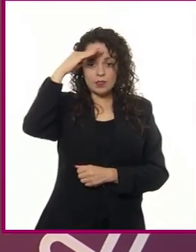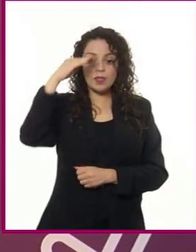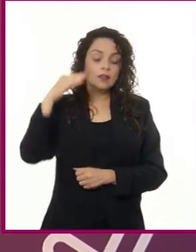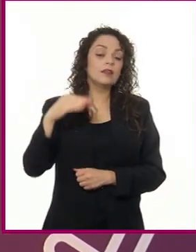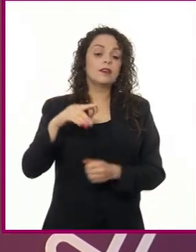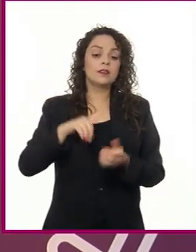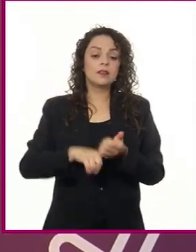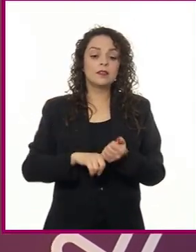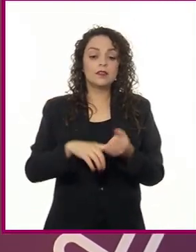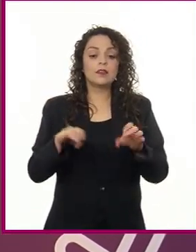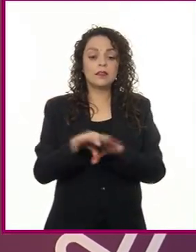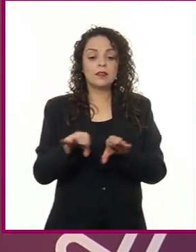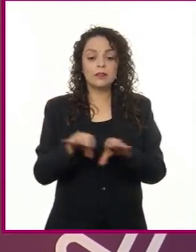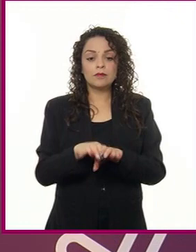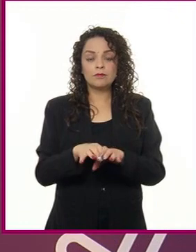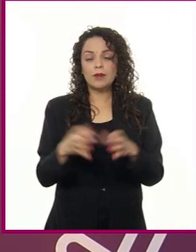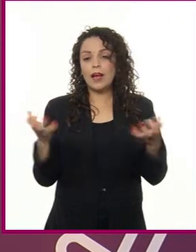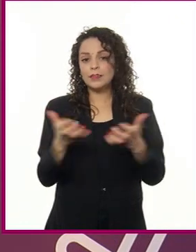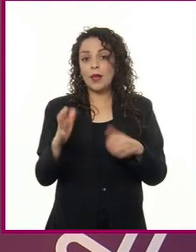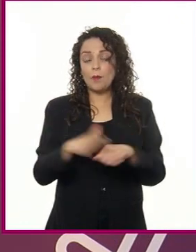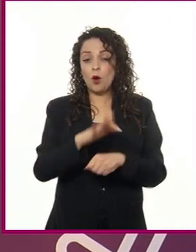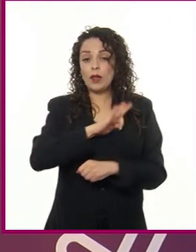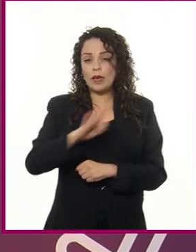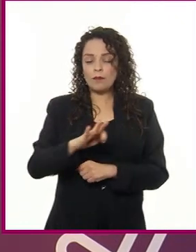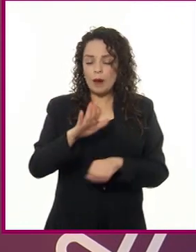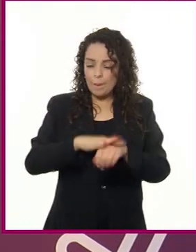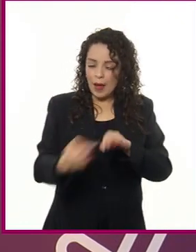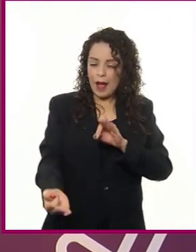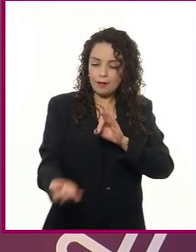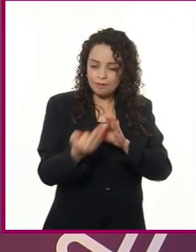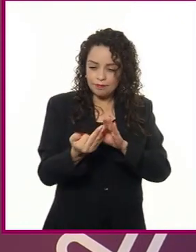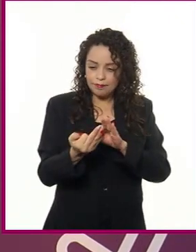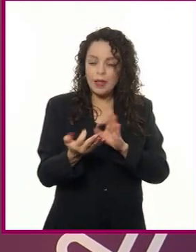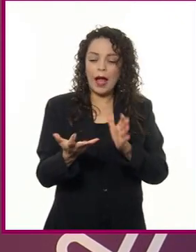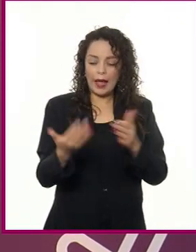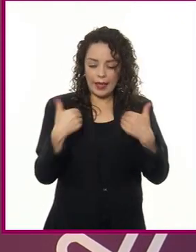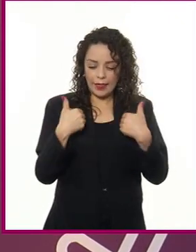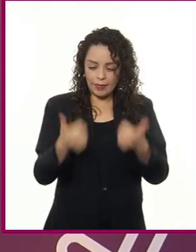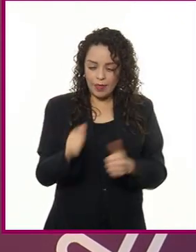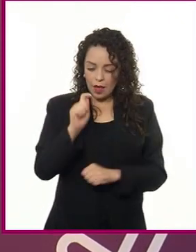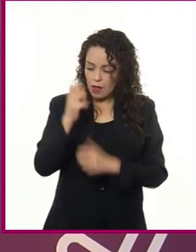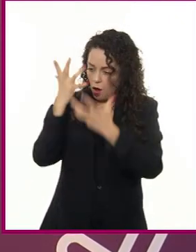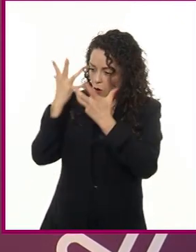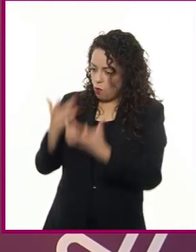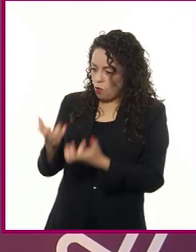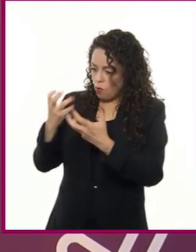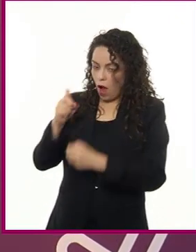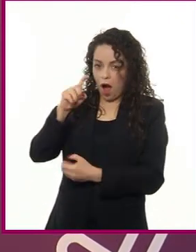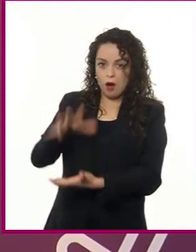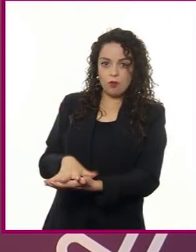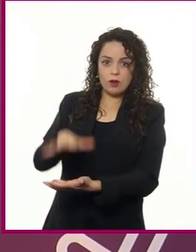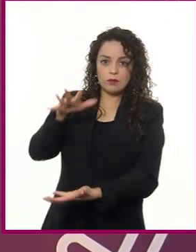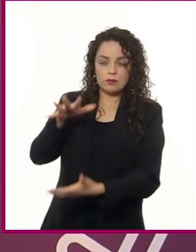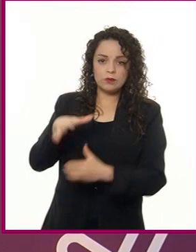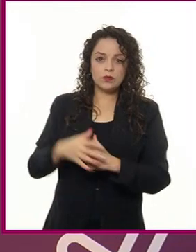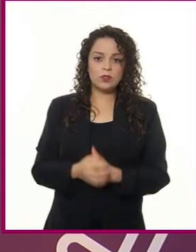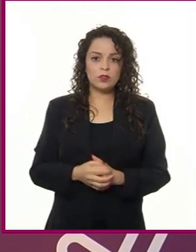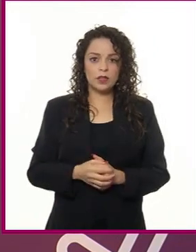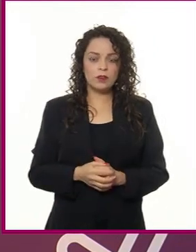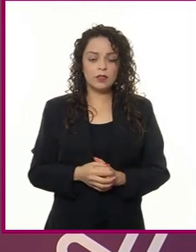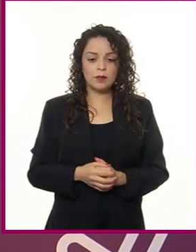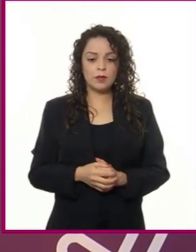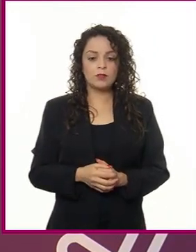boceto, porque nos permite hacer un primer acercamiento al captador pluvial que queremos crear, pero con algunas de